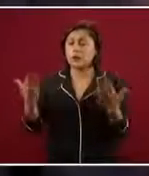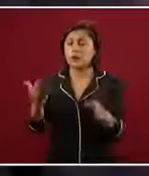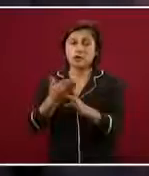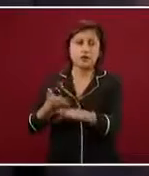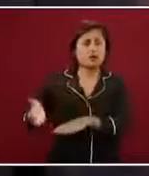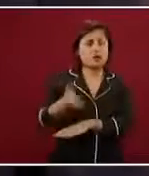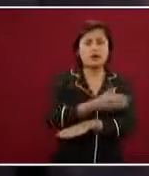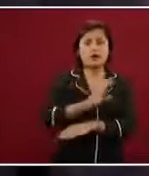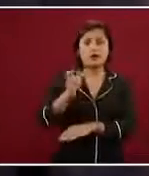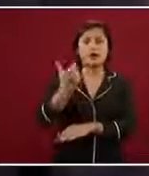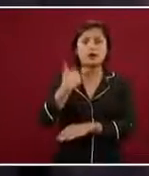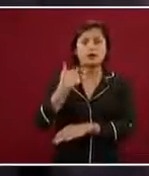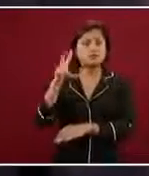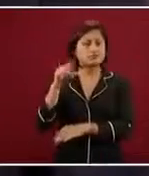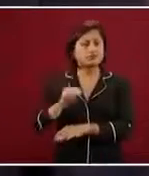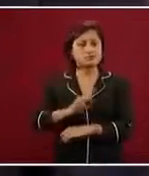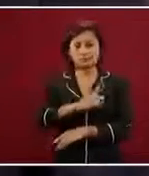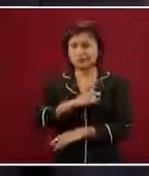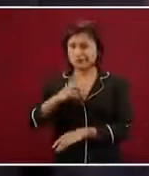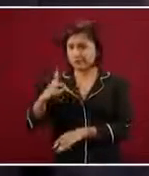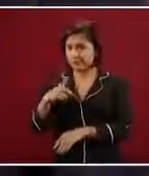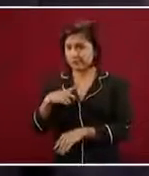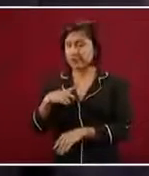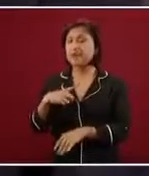porque nos han quedado a deber.